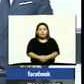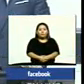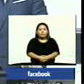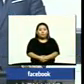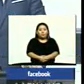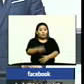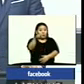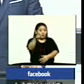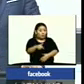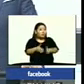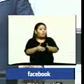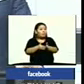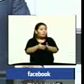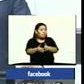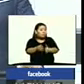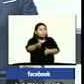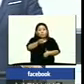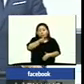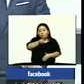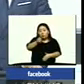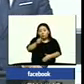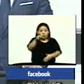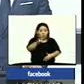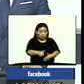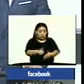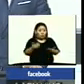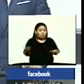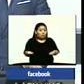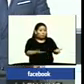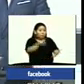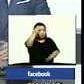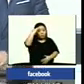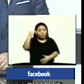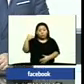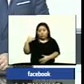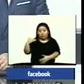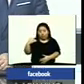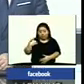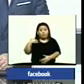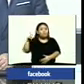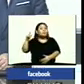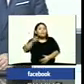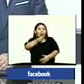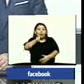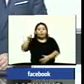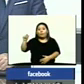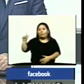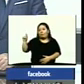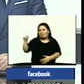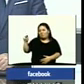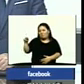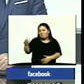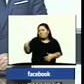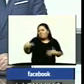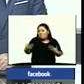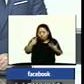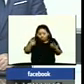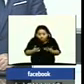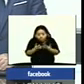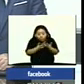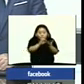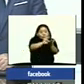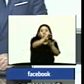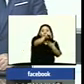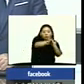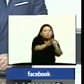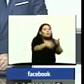Vamos a comenzar con esta entrega informativa. Damos la bienvenida a nuestra compañera Tatiana Funes, quien ha dado cobertura a la presentación del proyecto de Presupuesto General de la